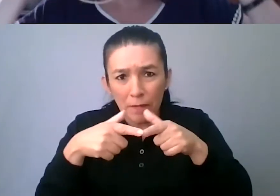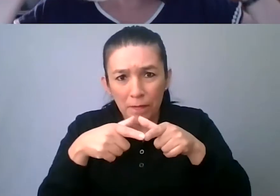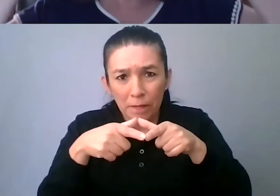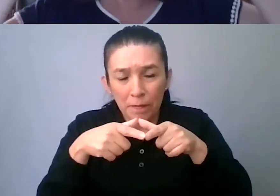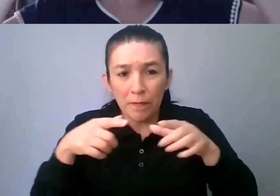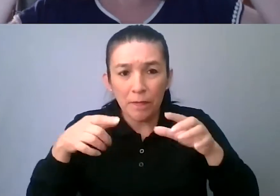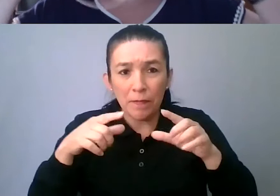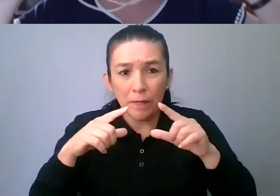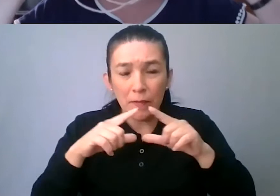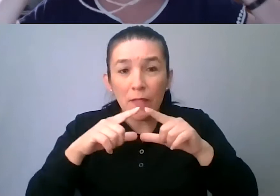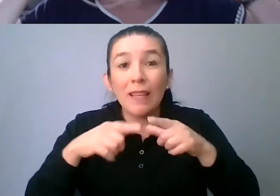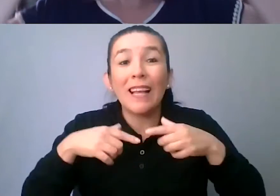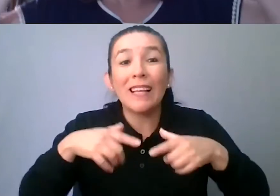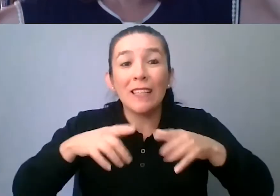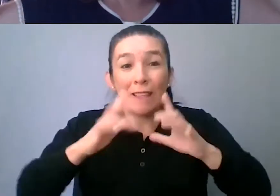y levanto las cuerdas.